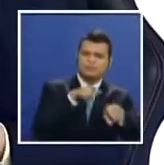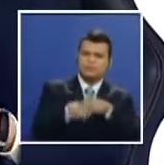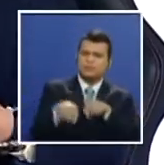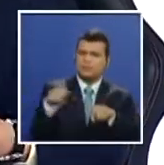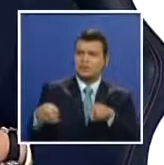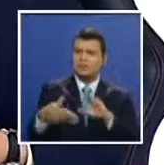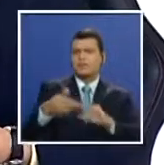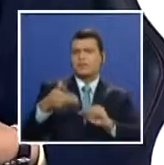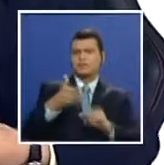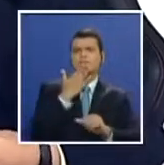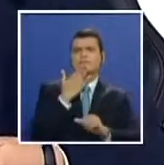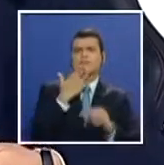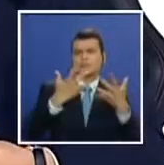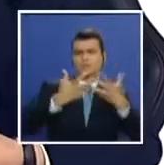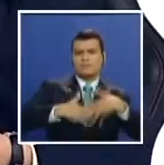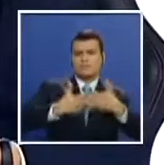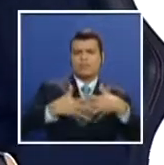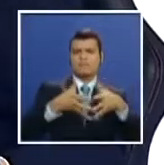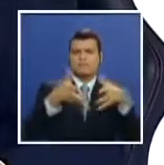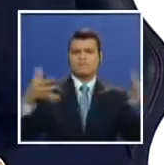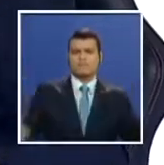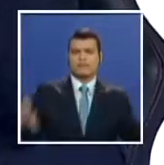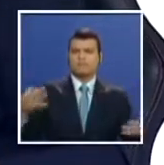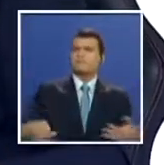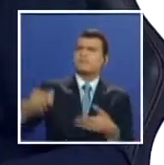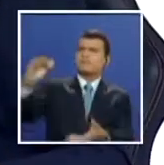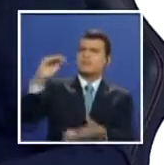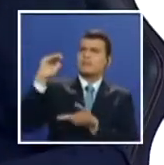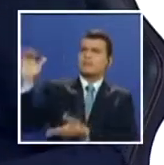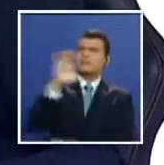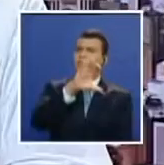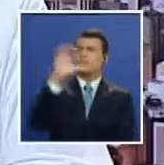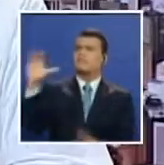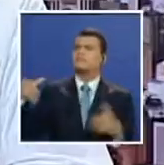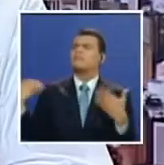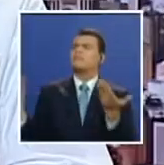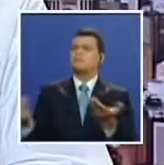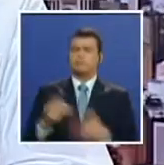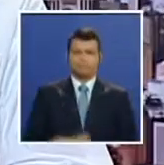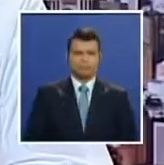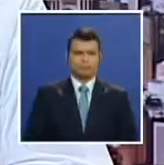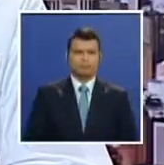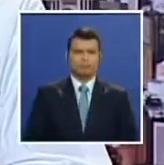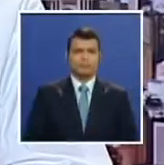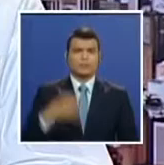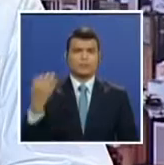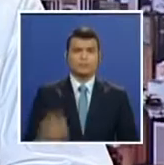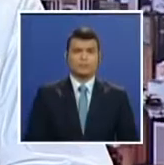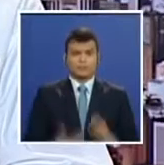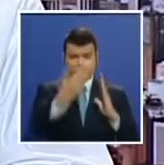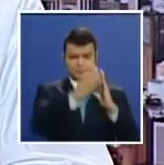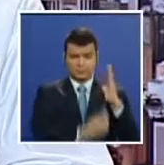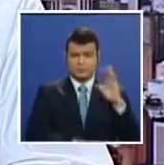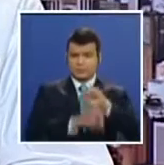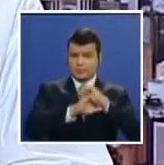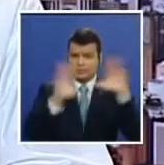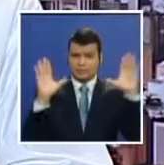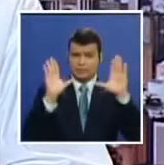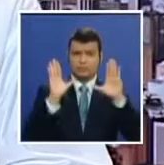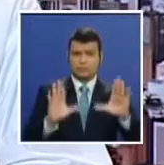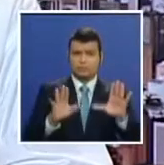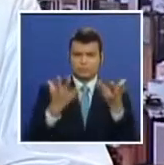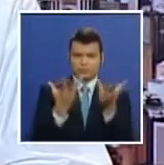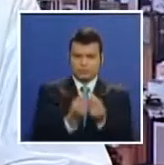facilidades a las grandes empresas que son las que están trayendo azúcar de otros países pero hay un una tabla muy clara que tiene